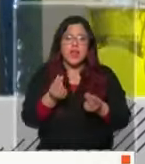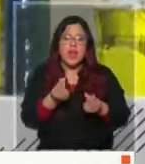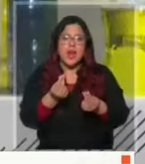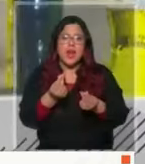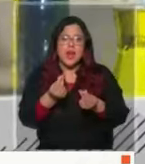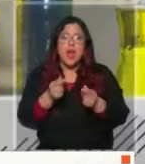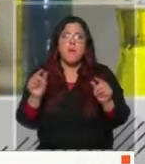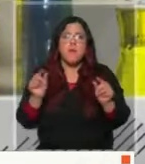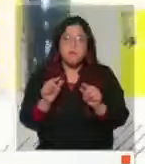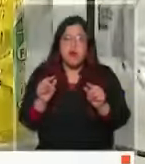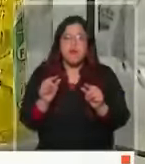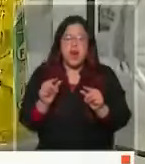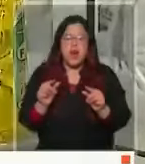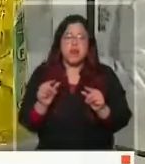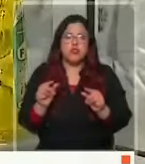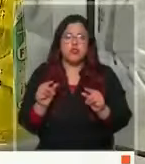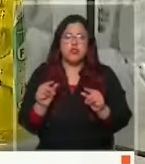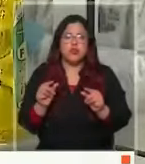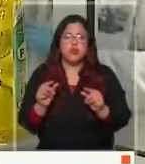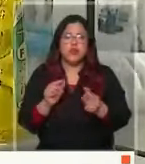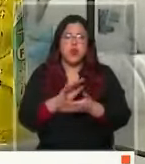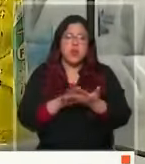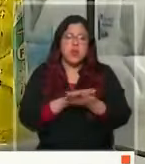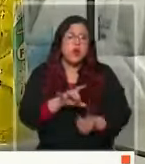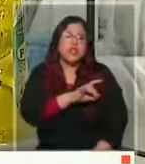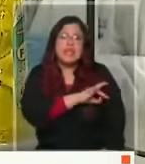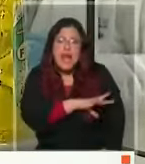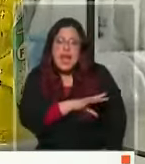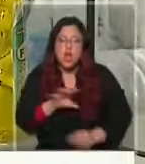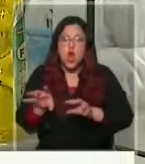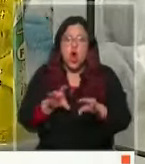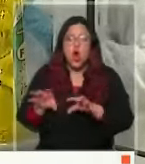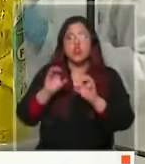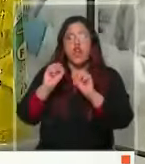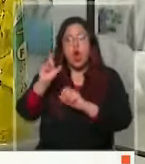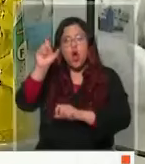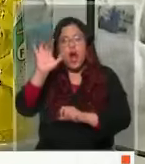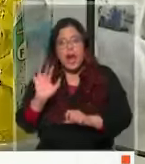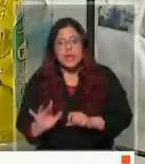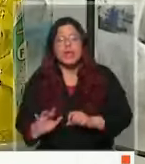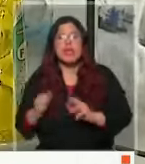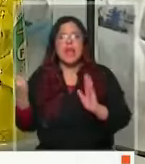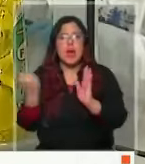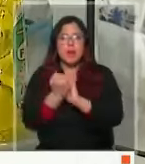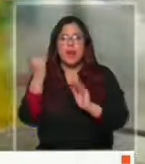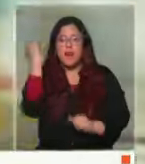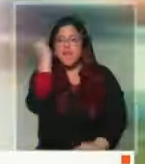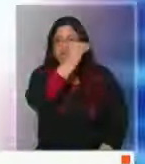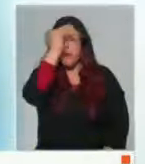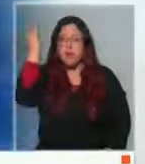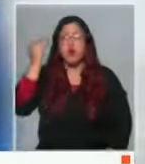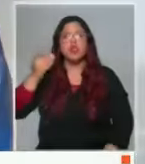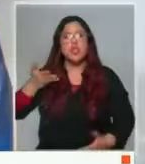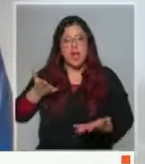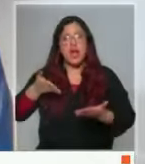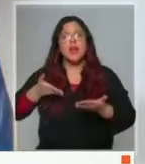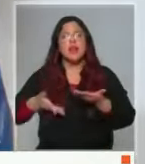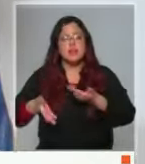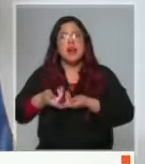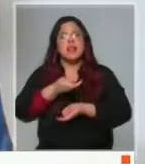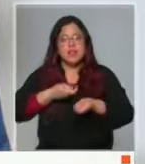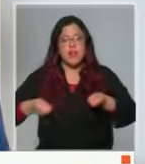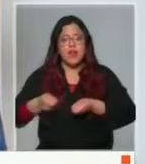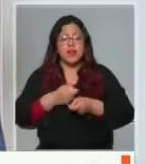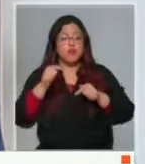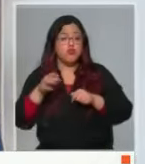el mercado, que son productos de origen nacional o productos que tienen características de marcas reconocidas que aún se venden en el retail. Y eso lo